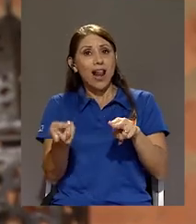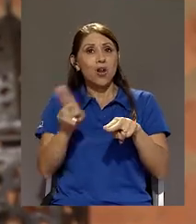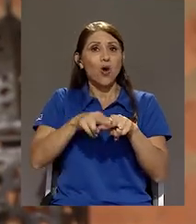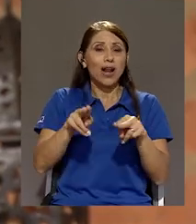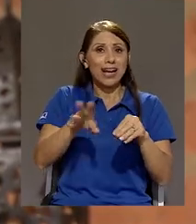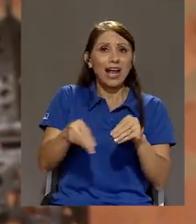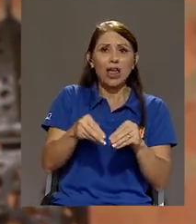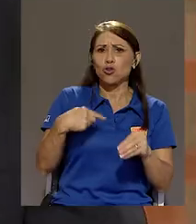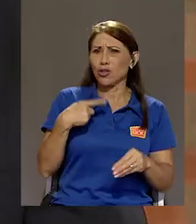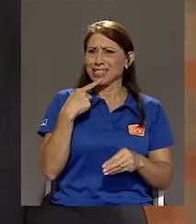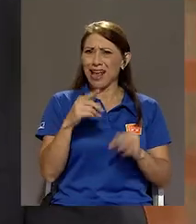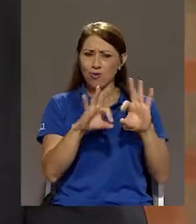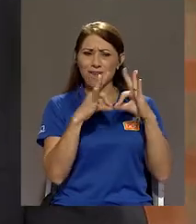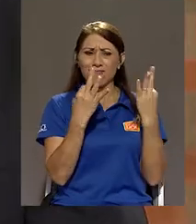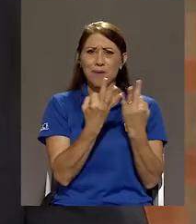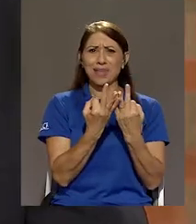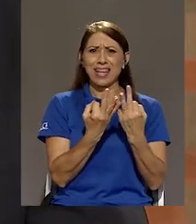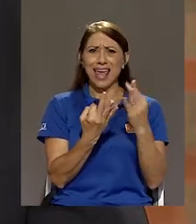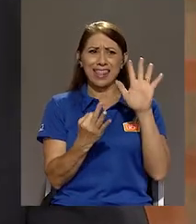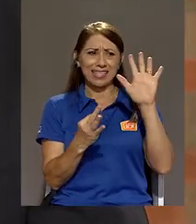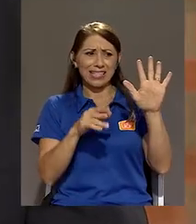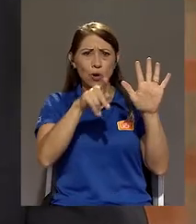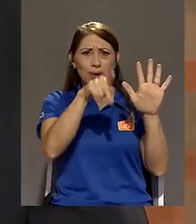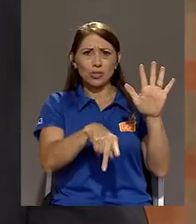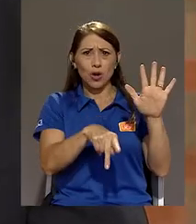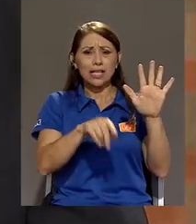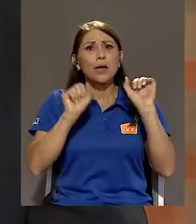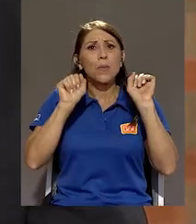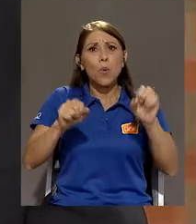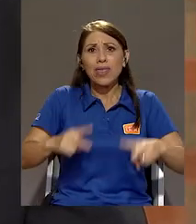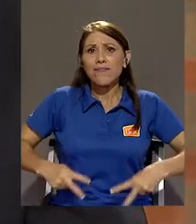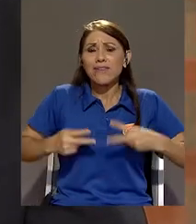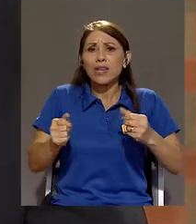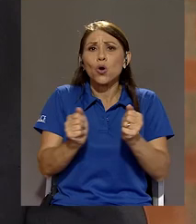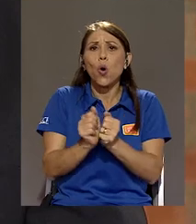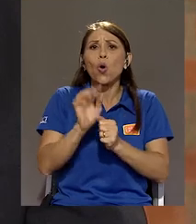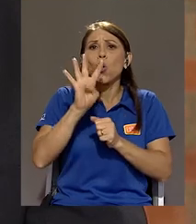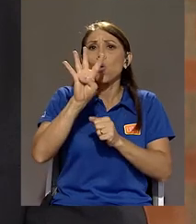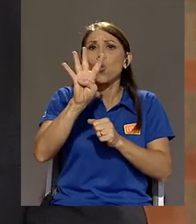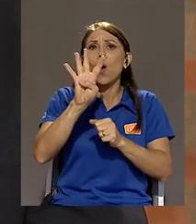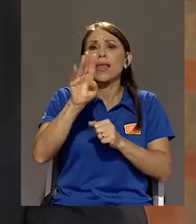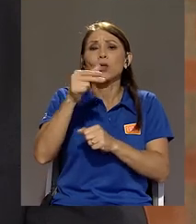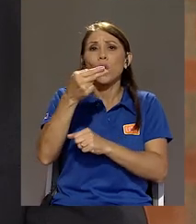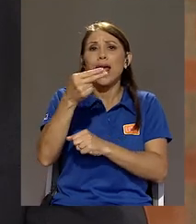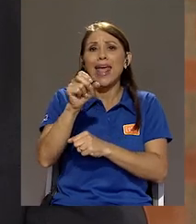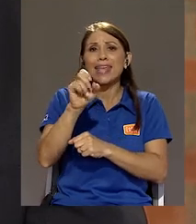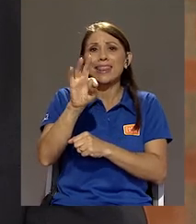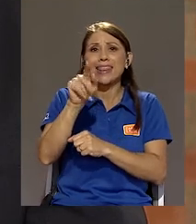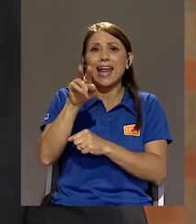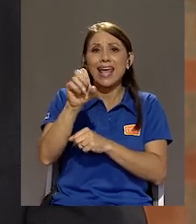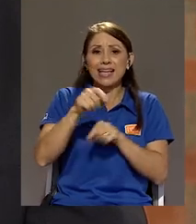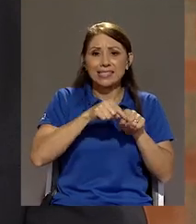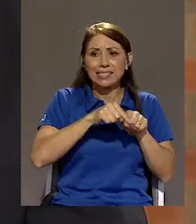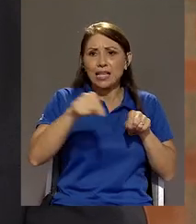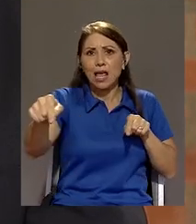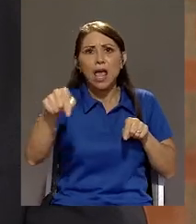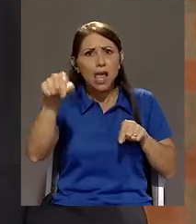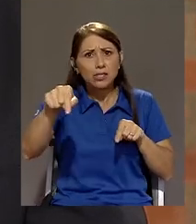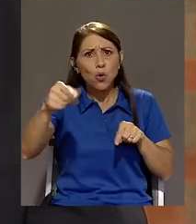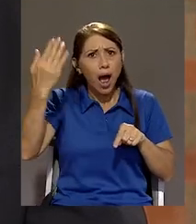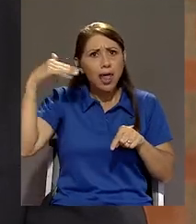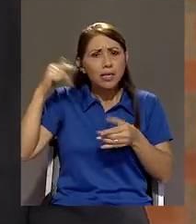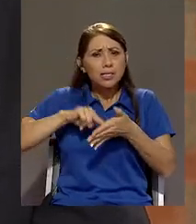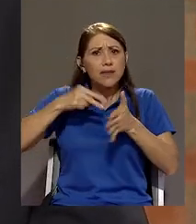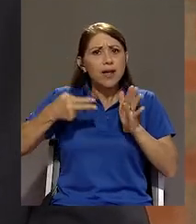una finca de 4 hectáreas cuando antes eso era condenarnos a la pobreza. Eso es el resultado de esta